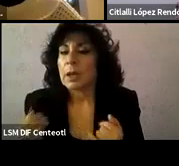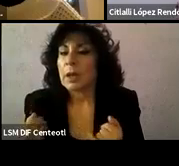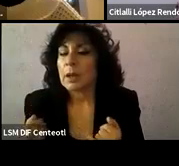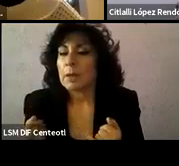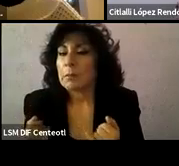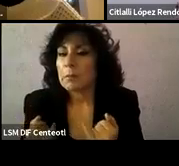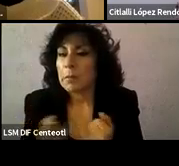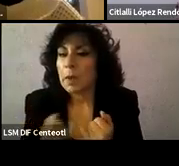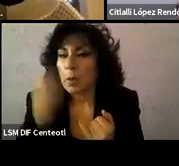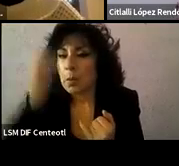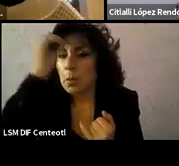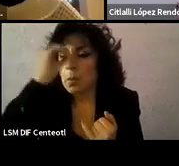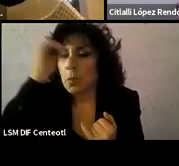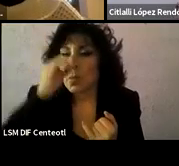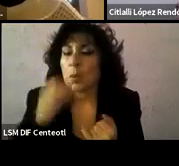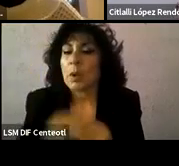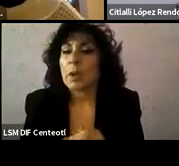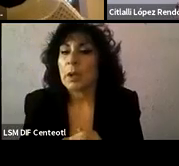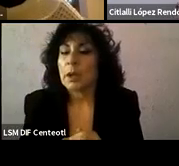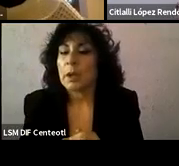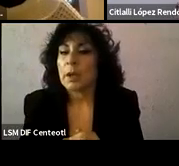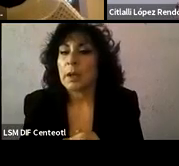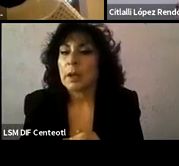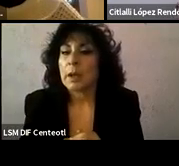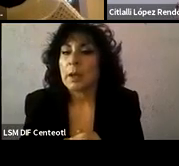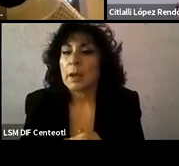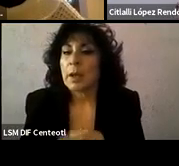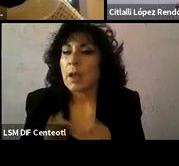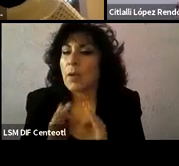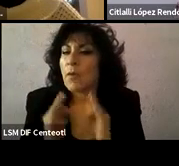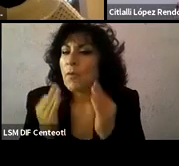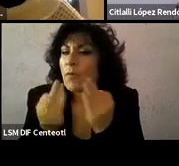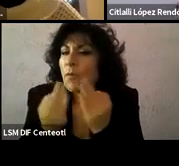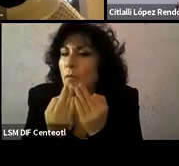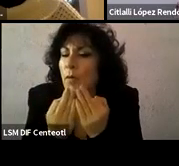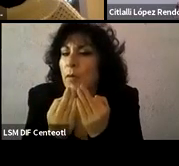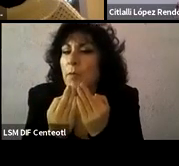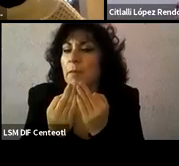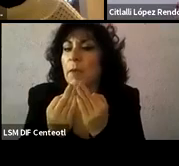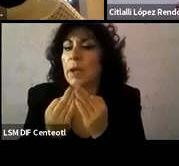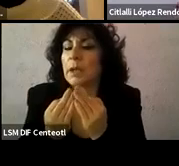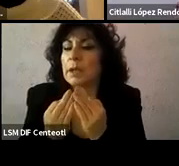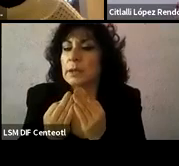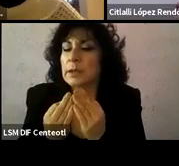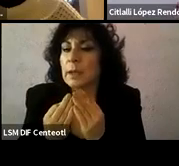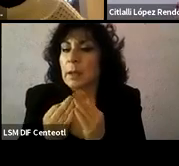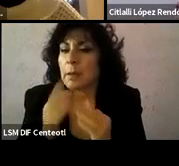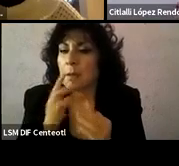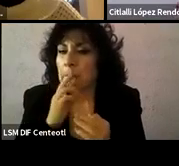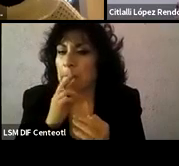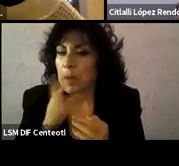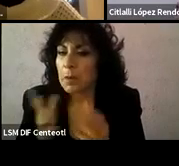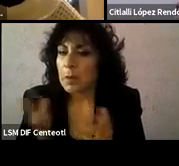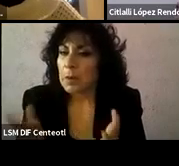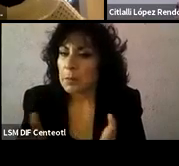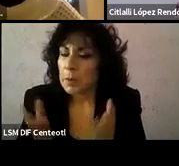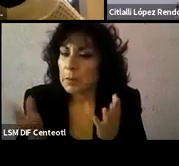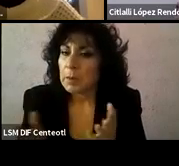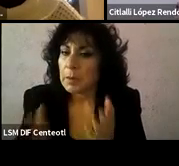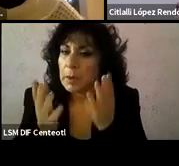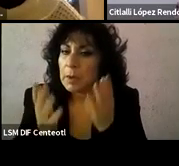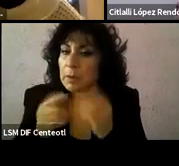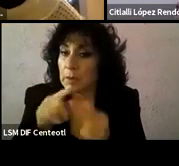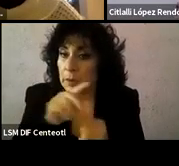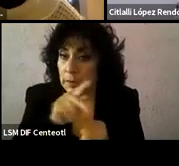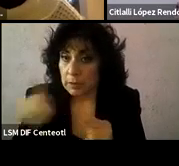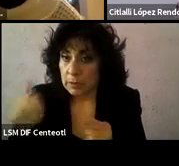sería cuáles son las dinámicas o prácticas favorables que ustedes reconocen o